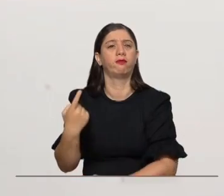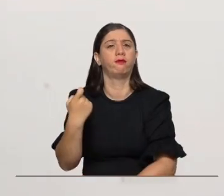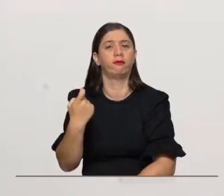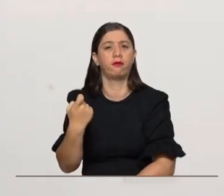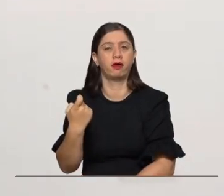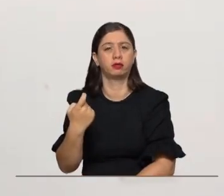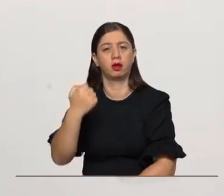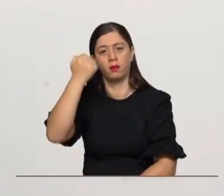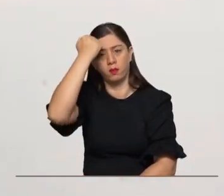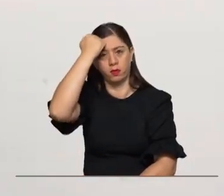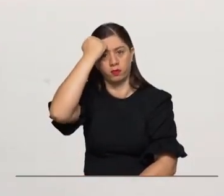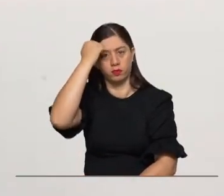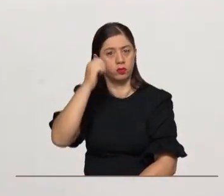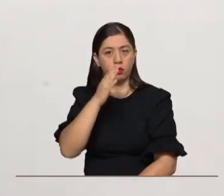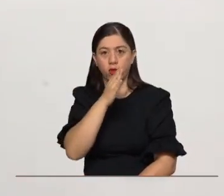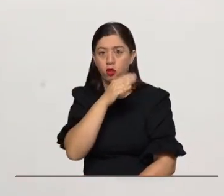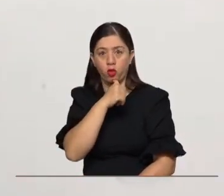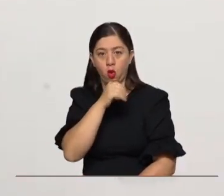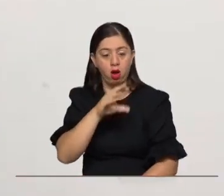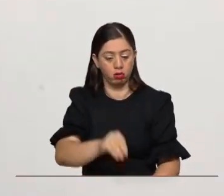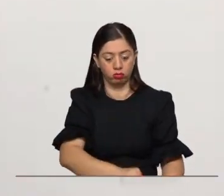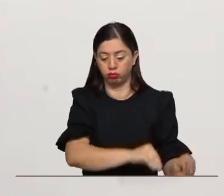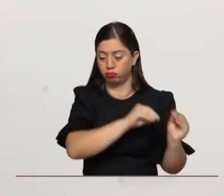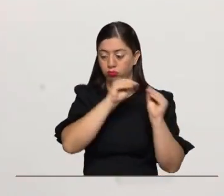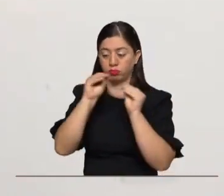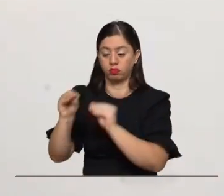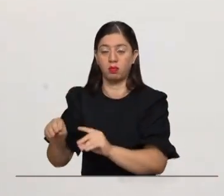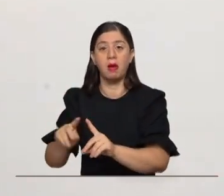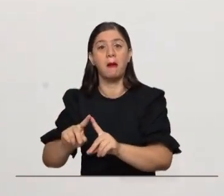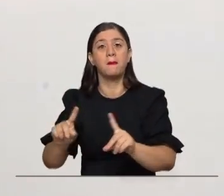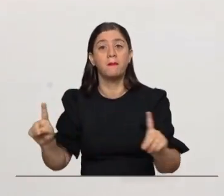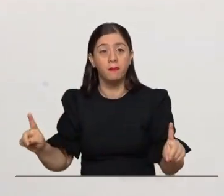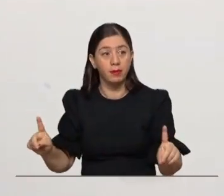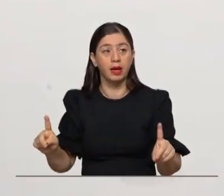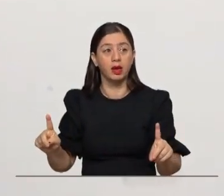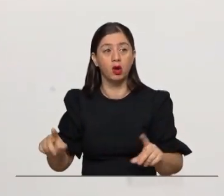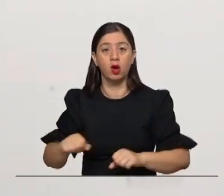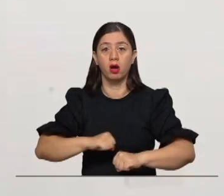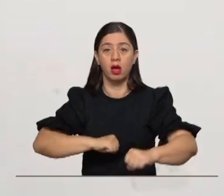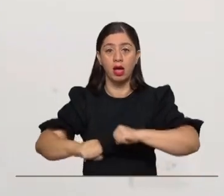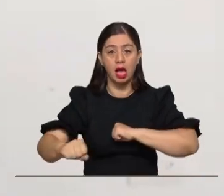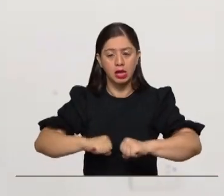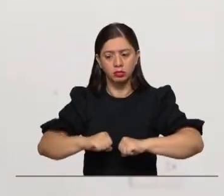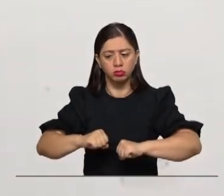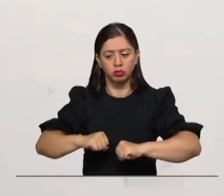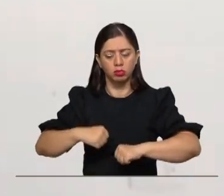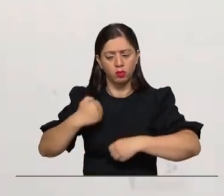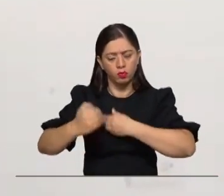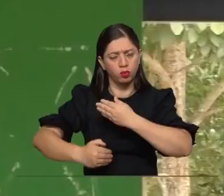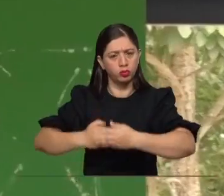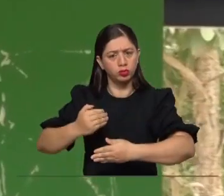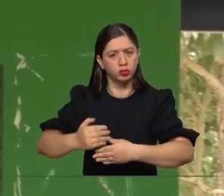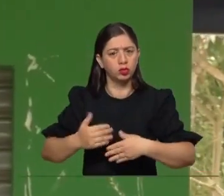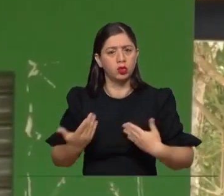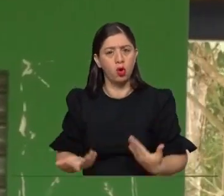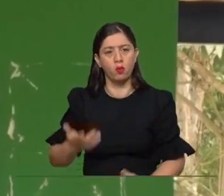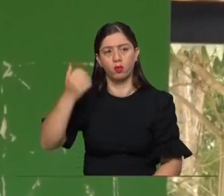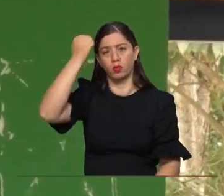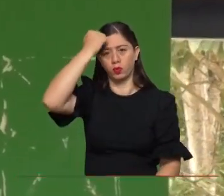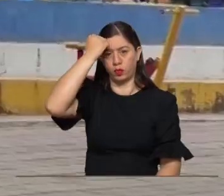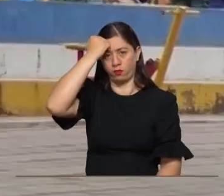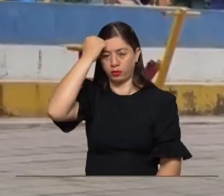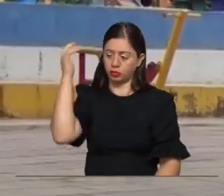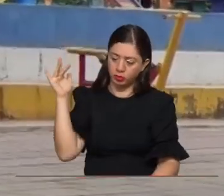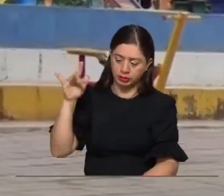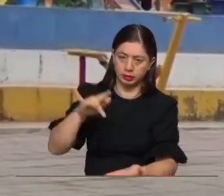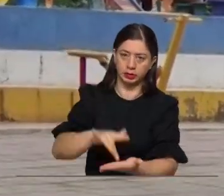que tenemos no hay para hacer traslado, pero se están realizando las acciones pertinentes para que estos docentes